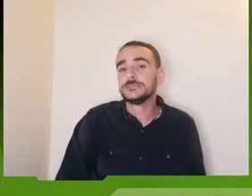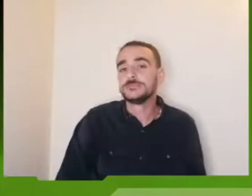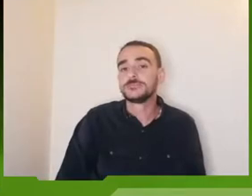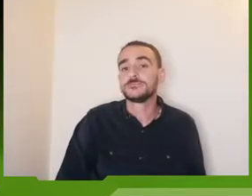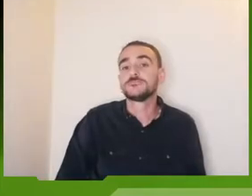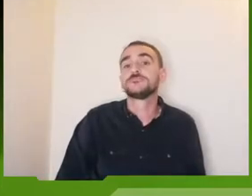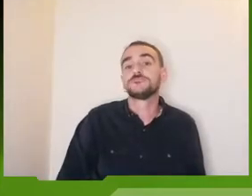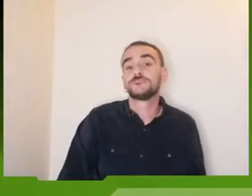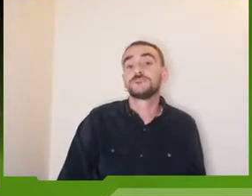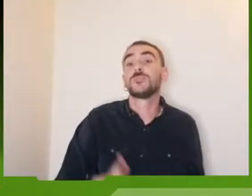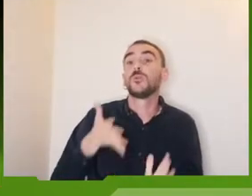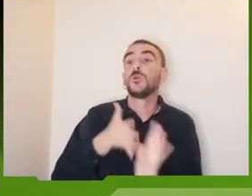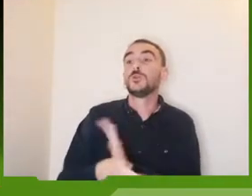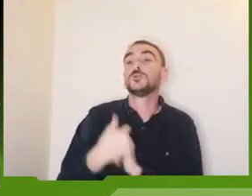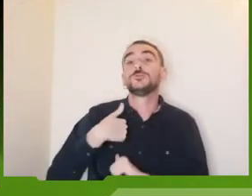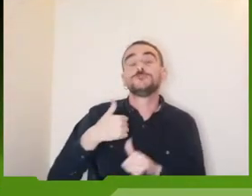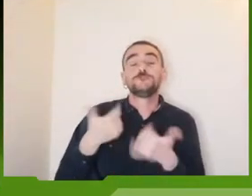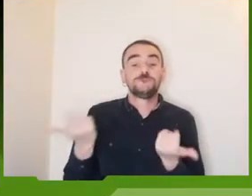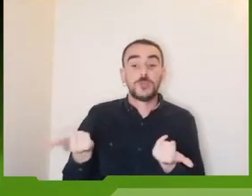yo me baso en mi experiencia